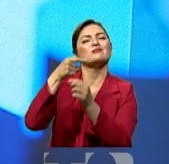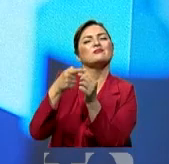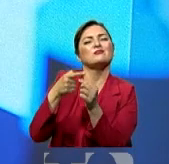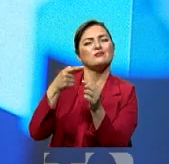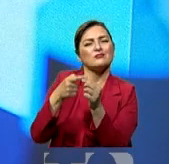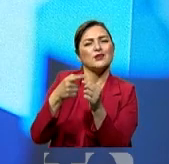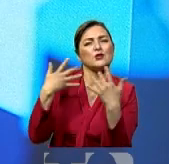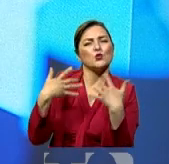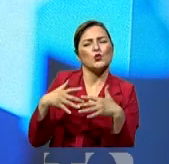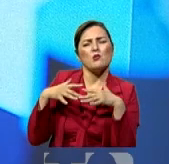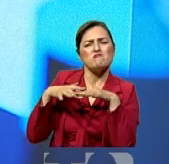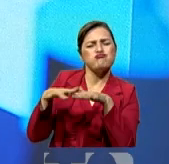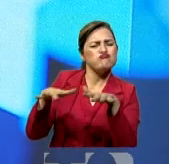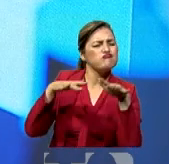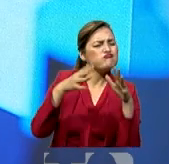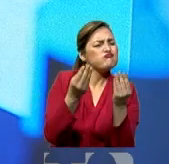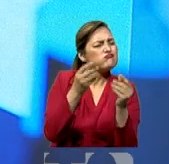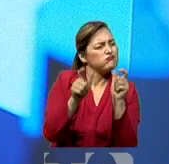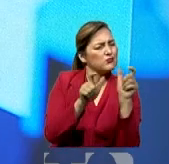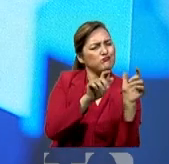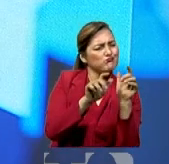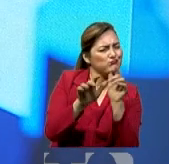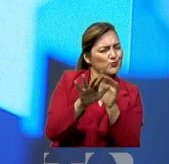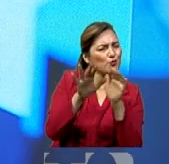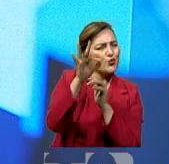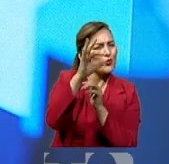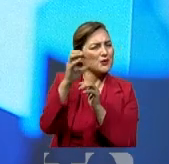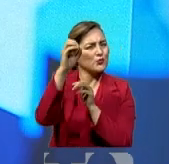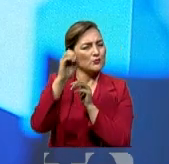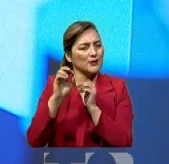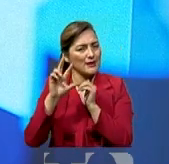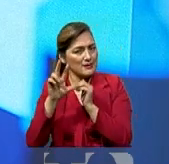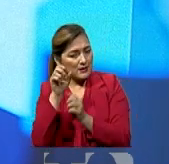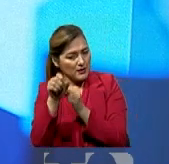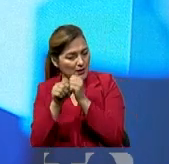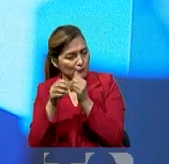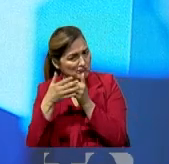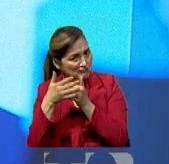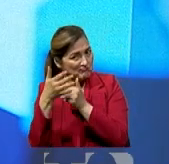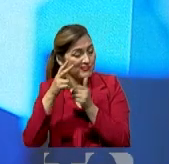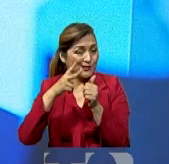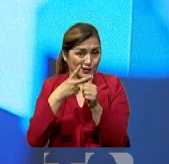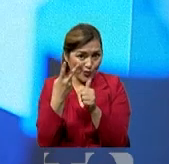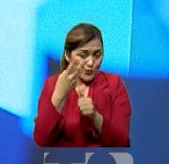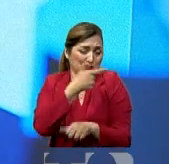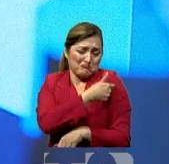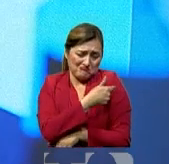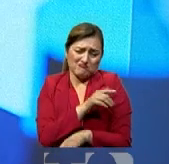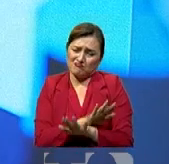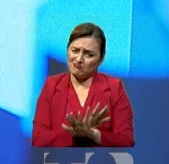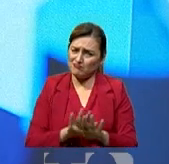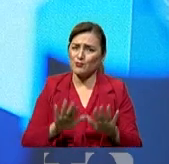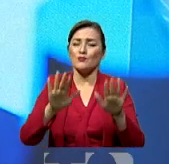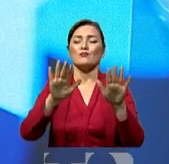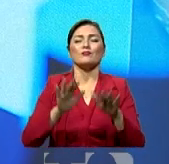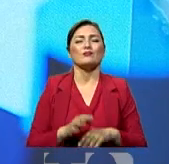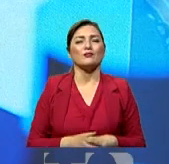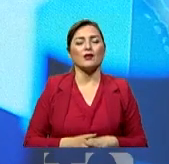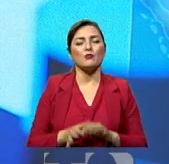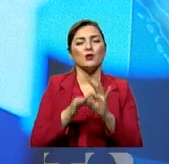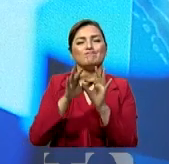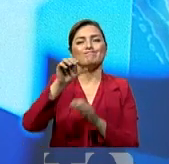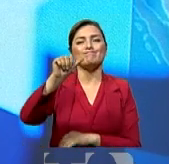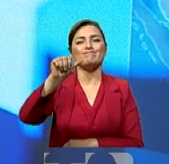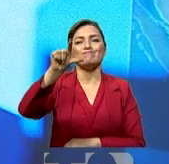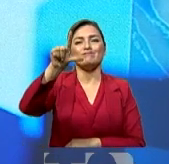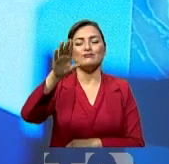es alta. El 90% de la población de 3 años en adelante ya recibió las 2 dosis. Nuestro compañero Alberto Luna está